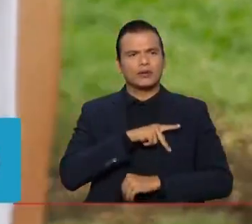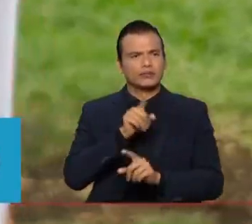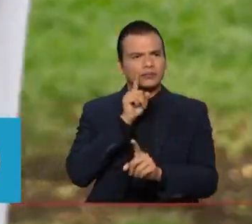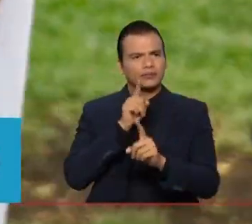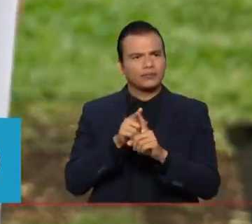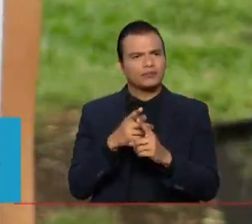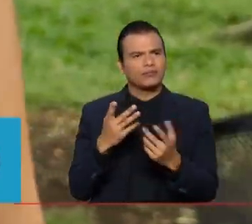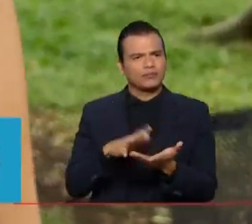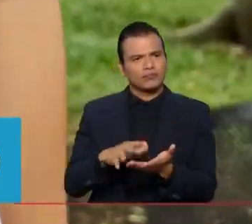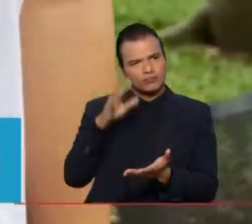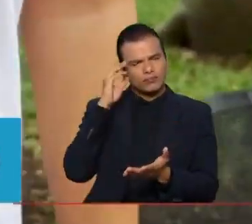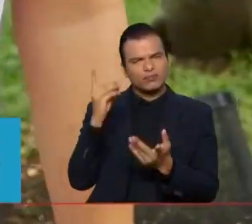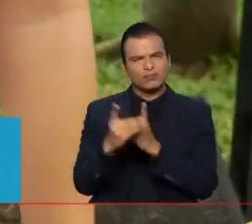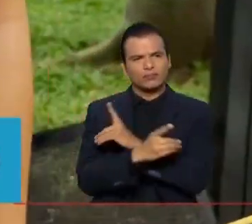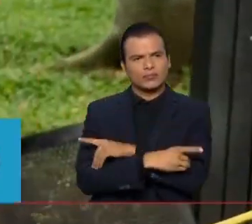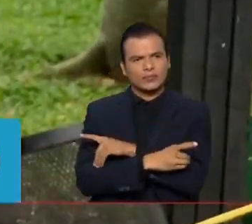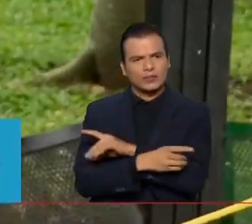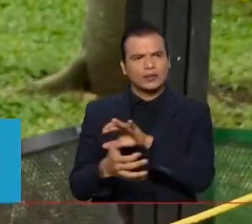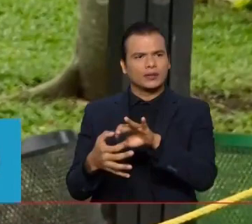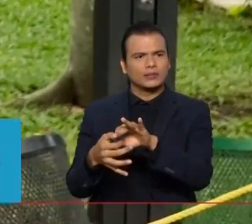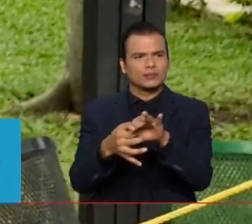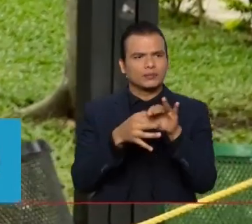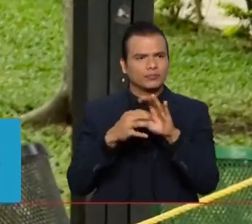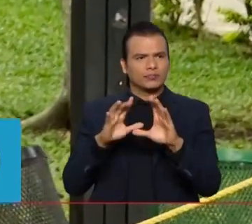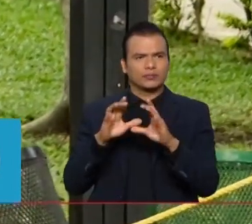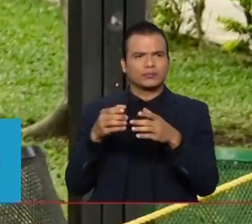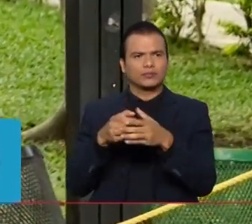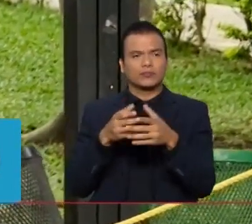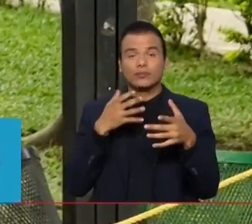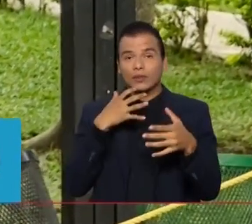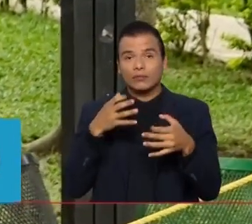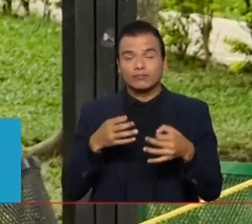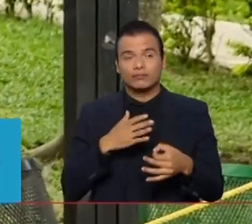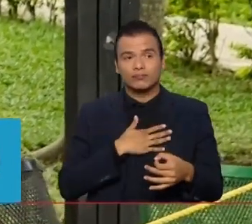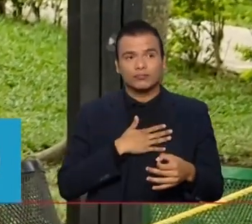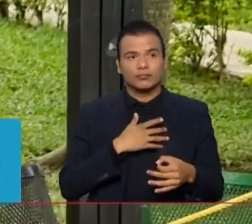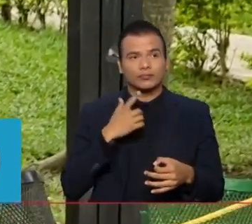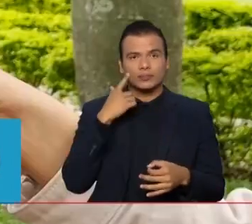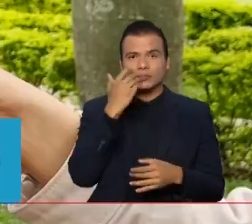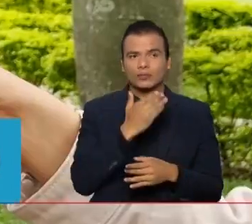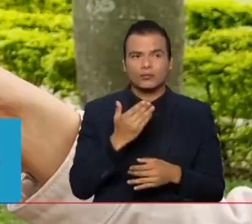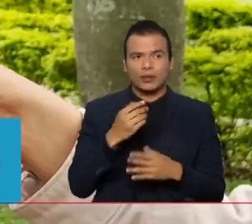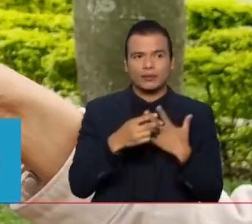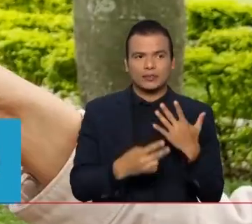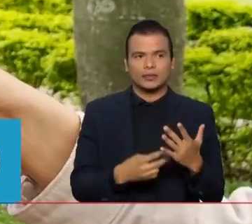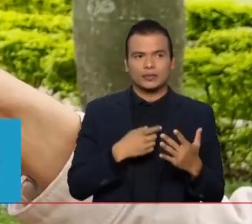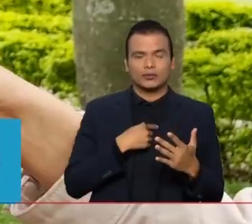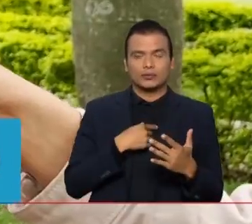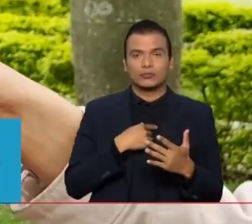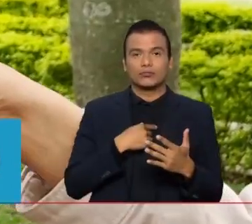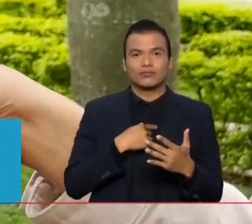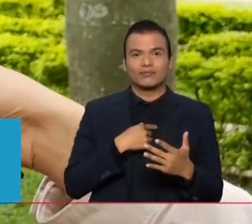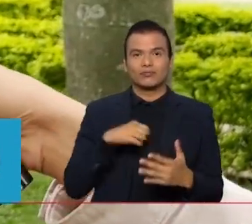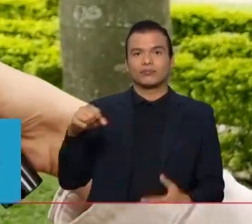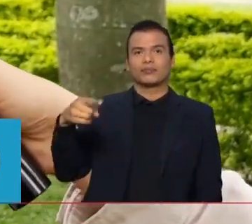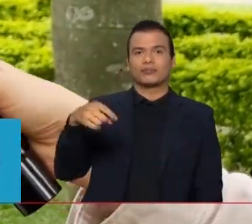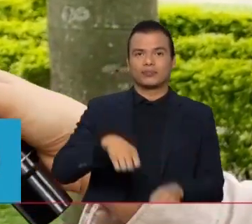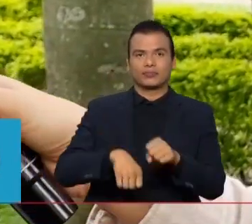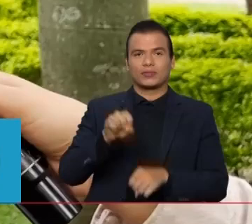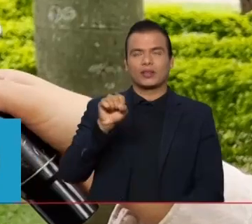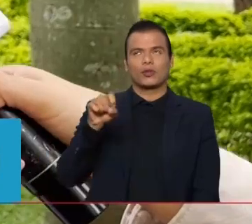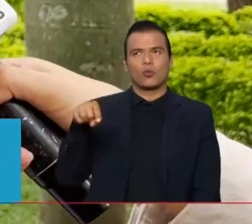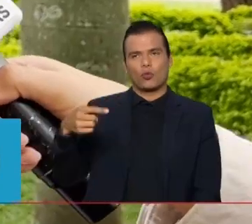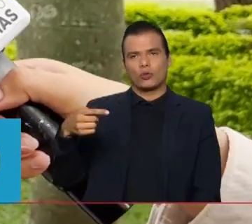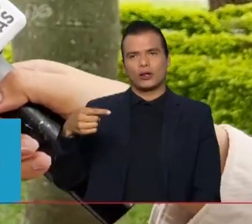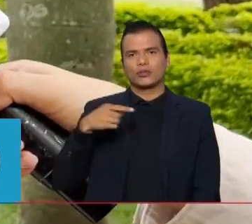disciplina y el trabajo en equipo. Quedé en primer puesto en 7 pruebas y en una quedé segunda. Y